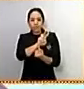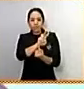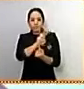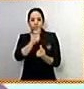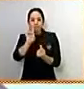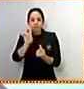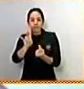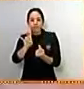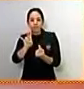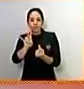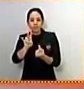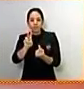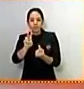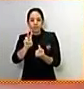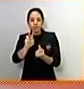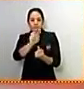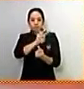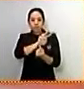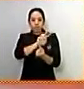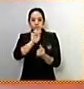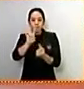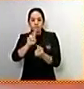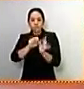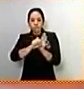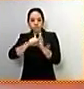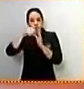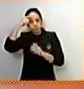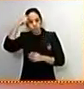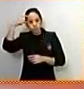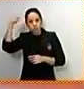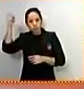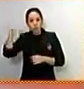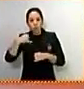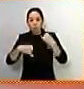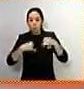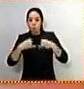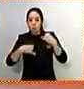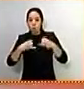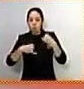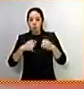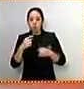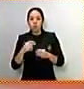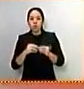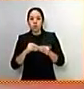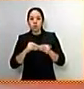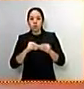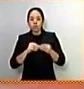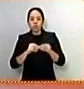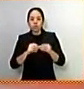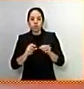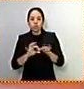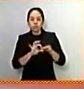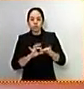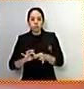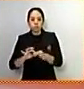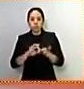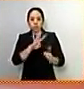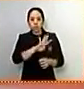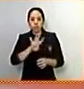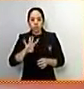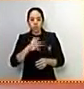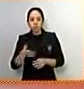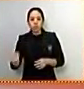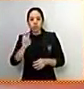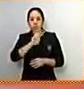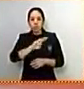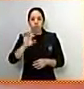7. Número ganador para la diaria 27 con su símbolo de sueños juego. Otros números que le relacionan son el 44 y el 28. En el